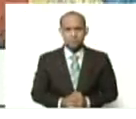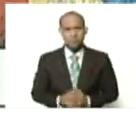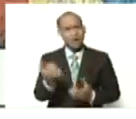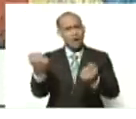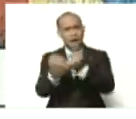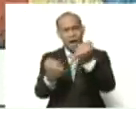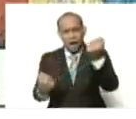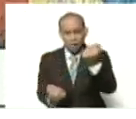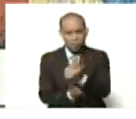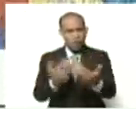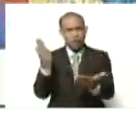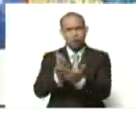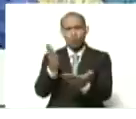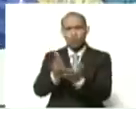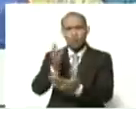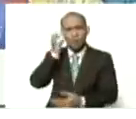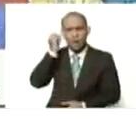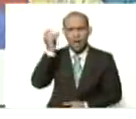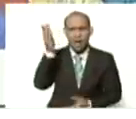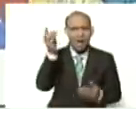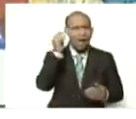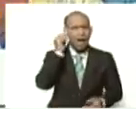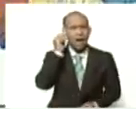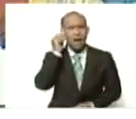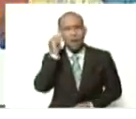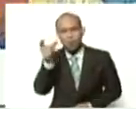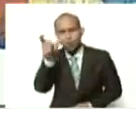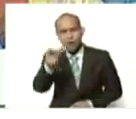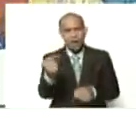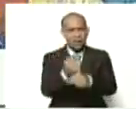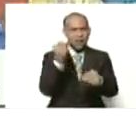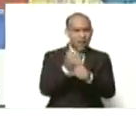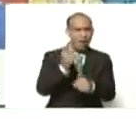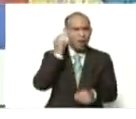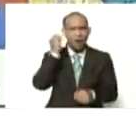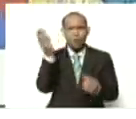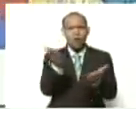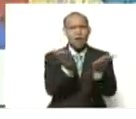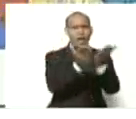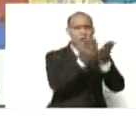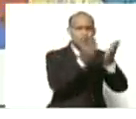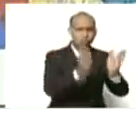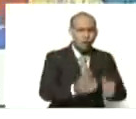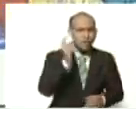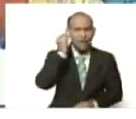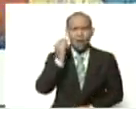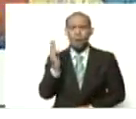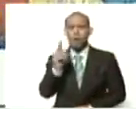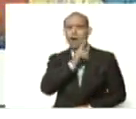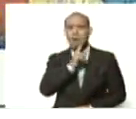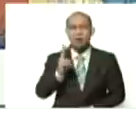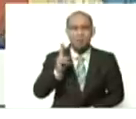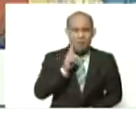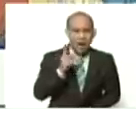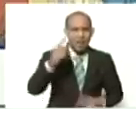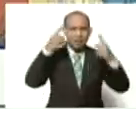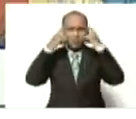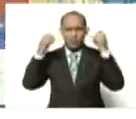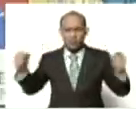apoyando a la mujer estudiante, a la mujer trabajadora, a la mujer profesional, a la mujer madre, a la mujer